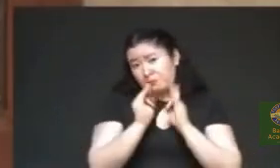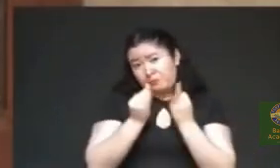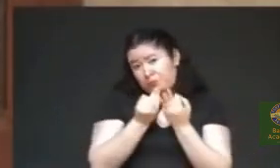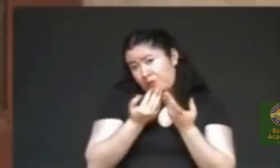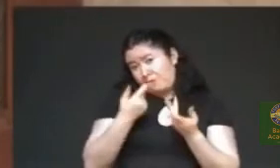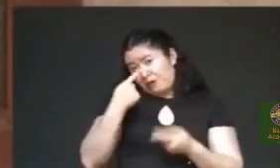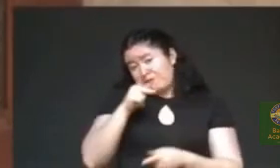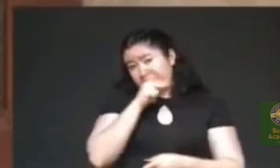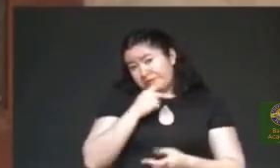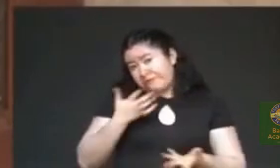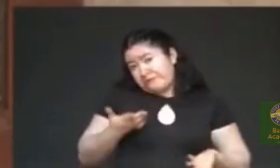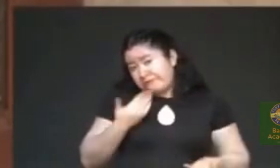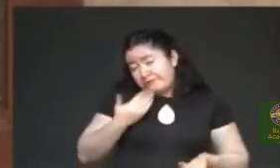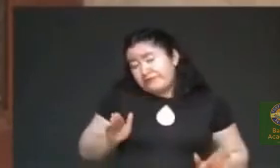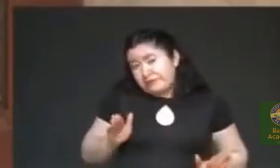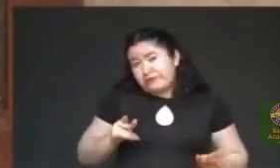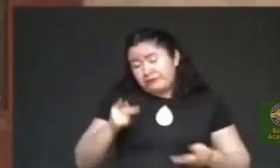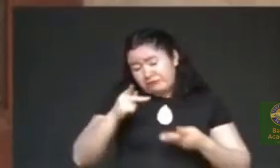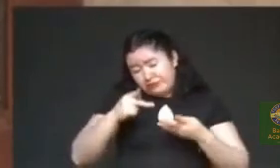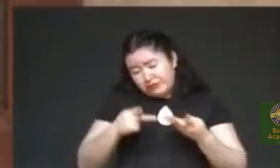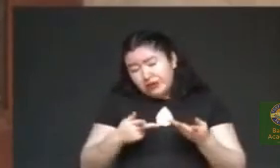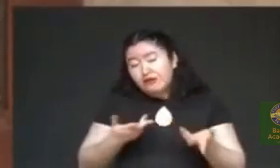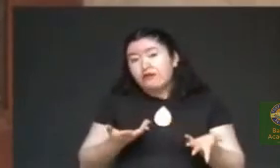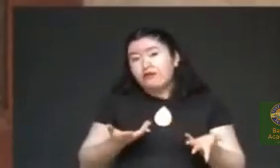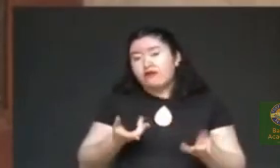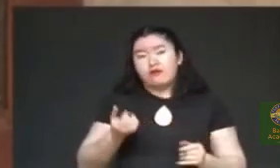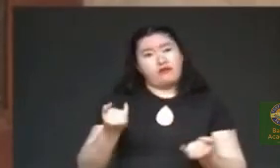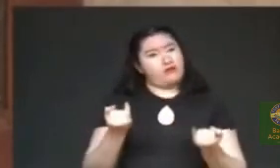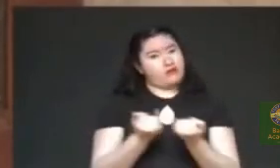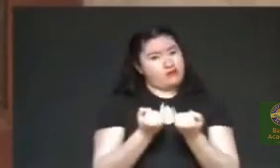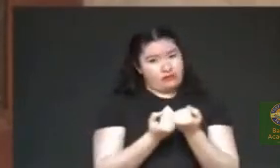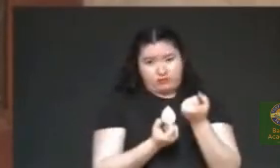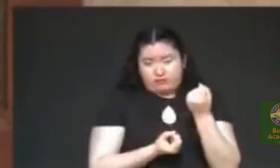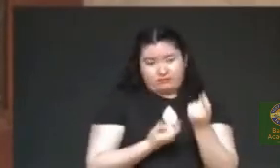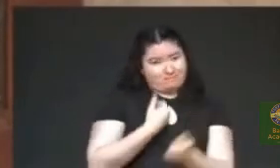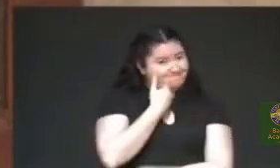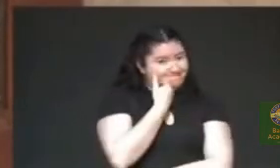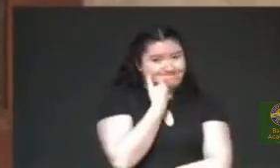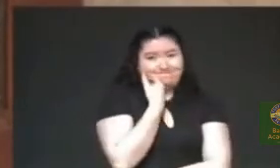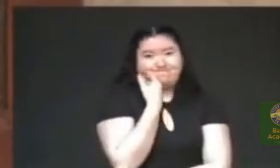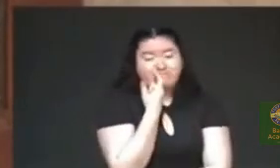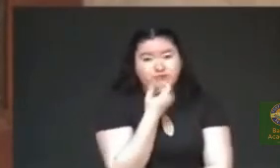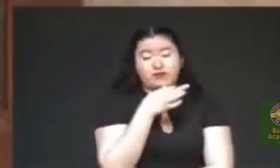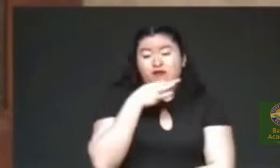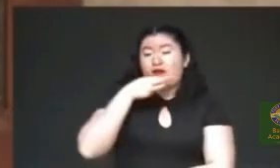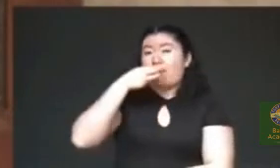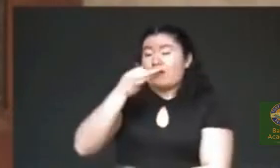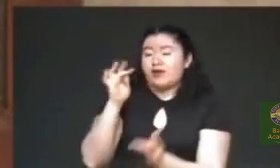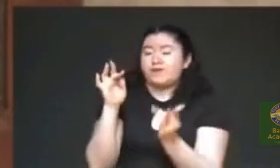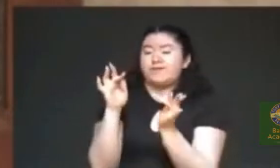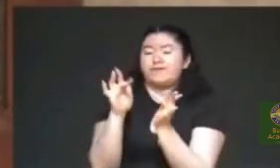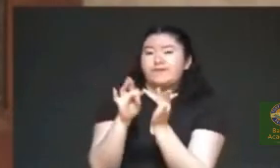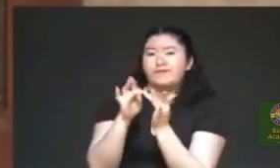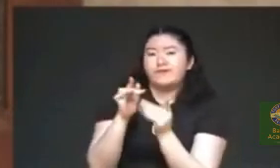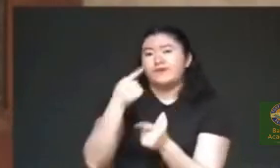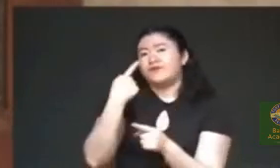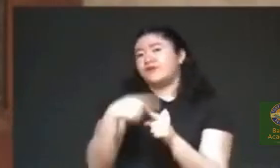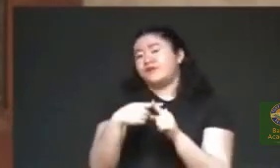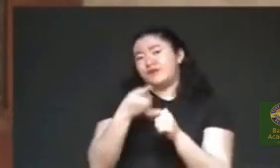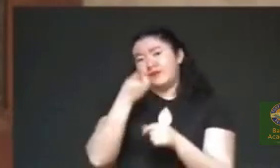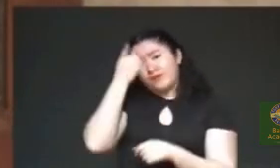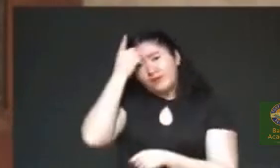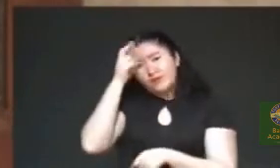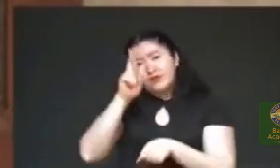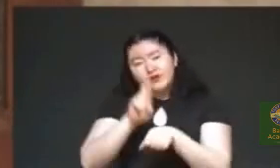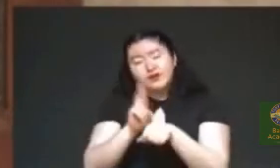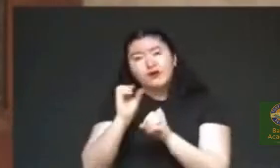Hay quien no quiera, nuevamente se contacta con su maestra o maestro, con el director de la escuela, y se planteará